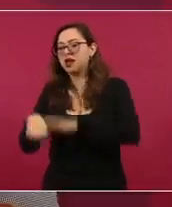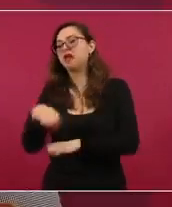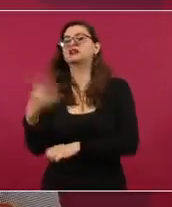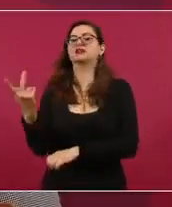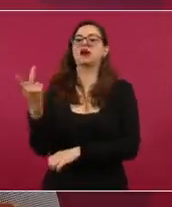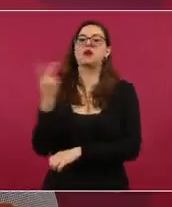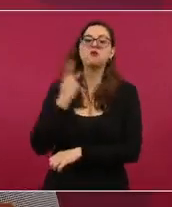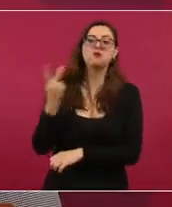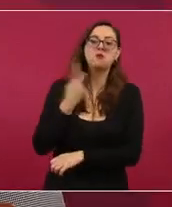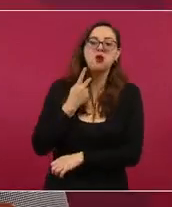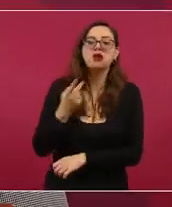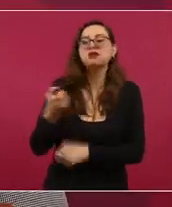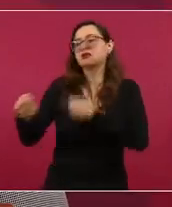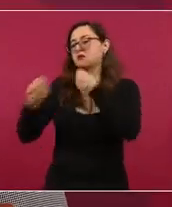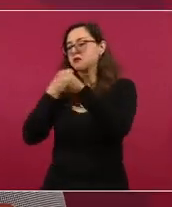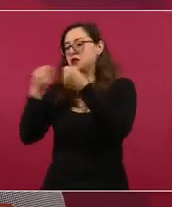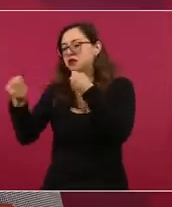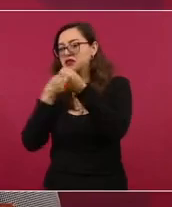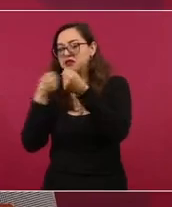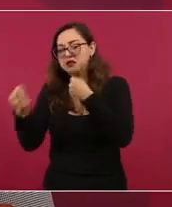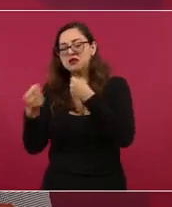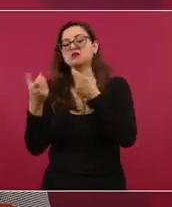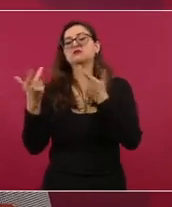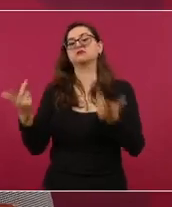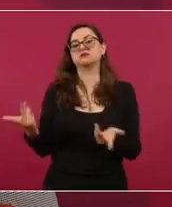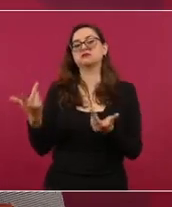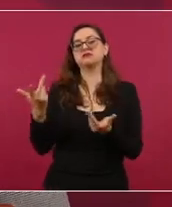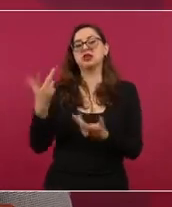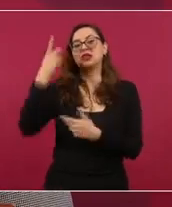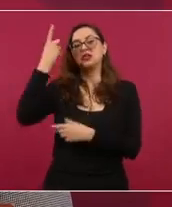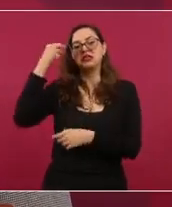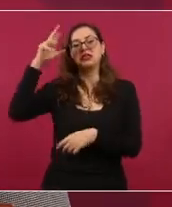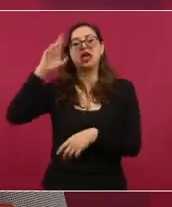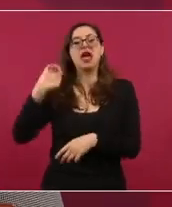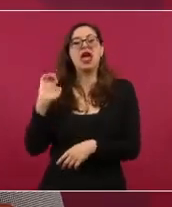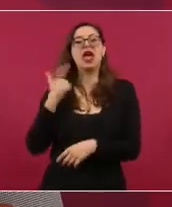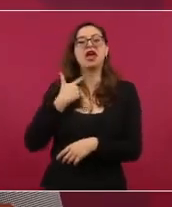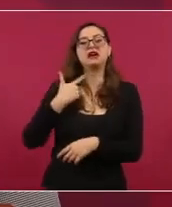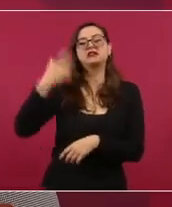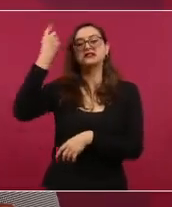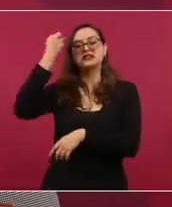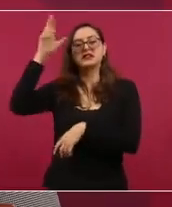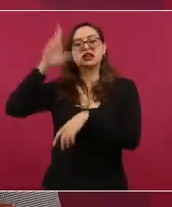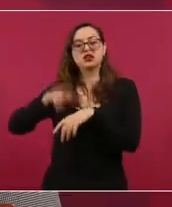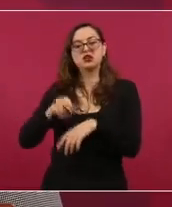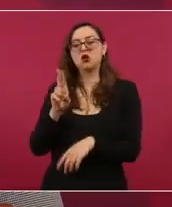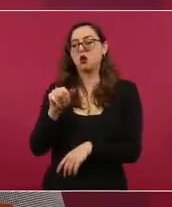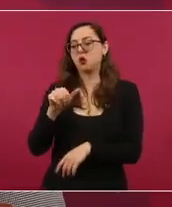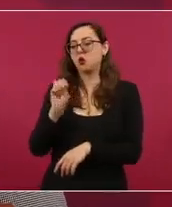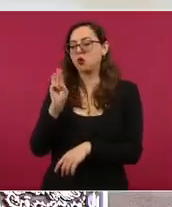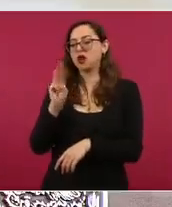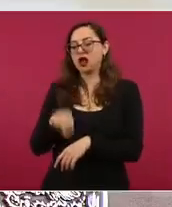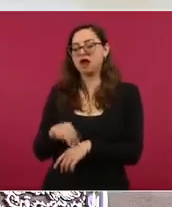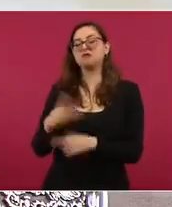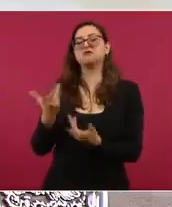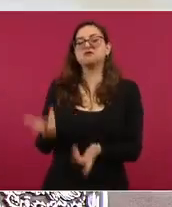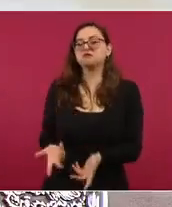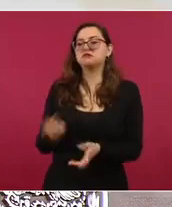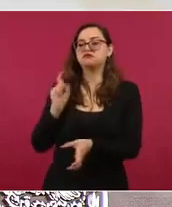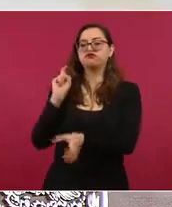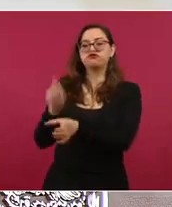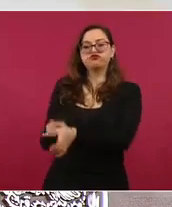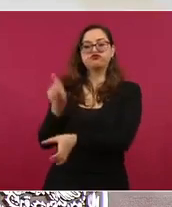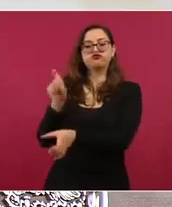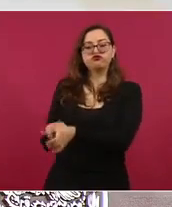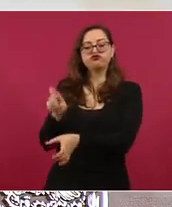políticos, exfuncionarios de la universidad y funcionarios activos que necesitan tener en esa asociación. Y pues uno de